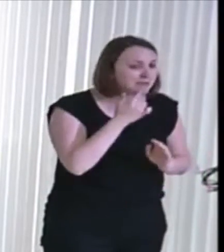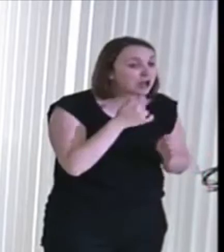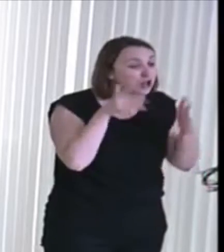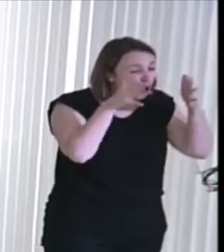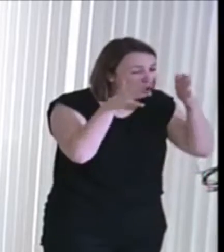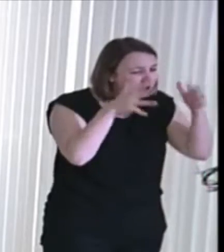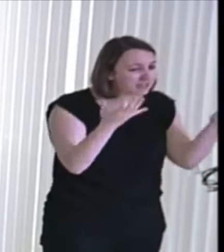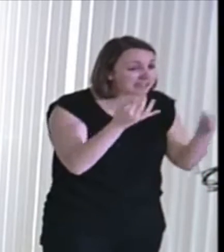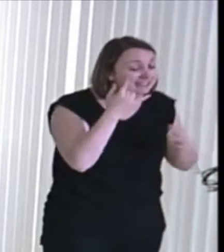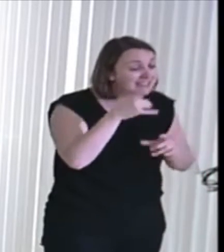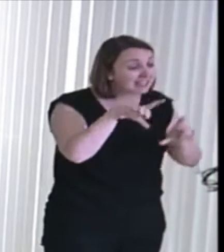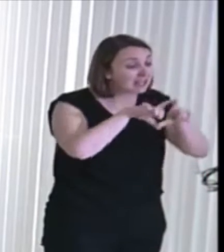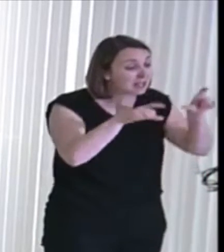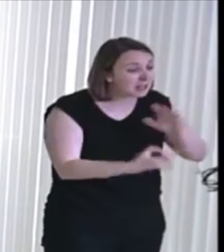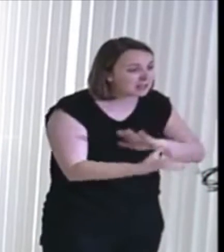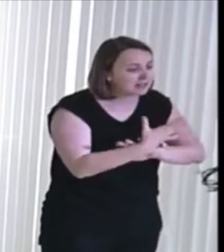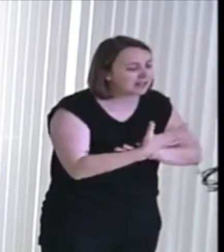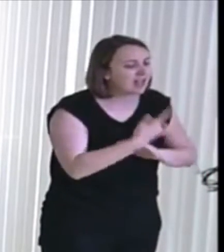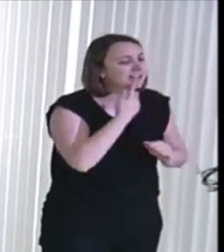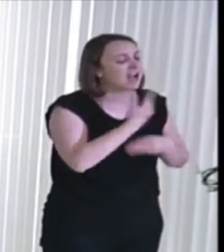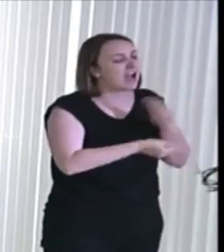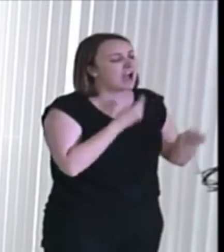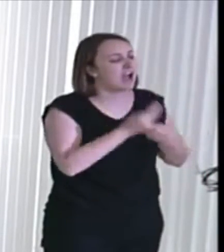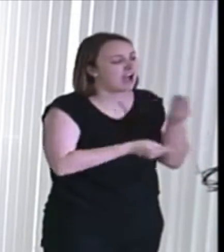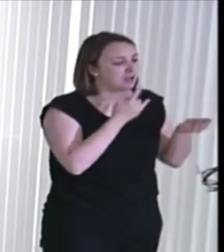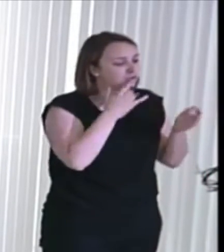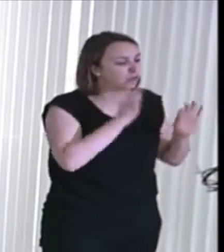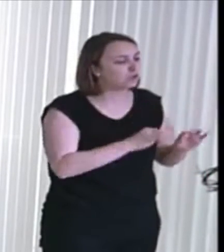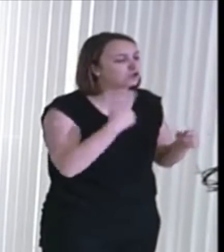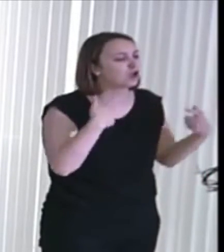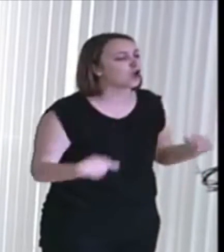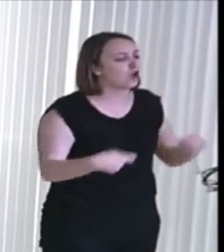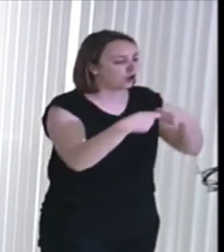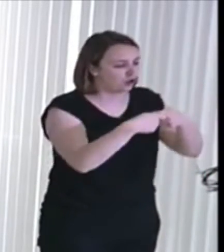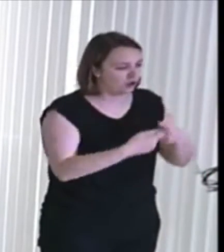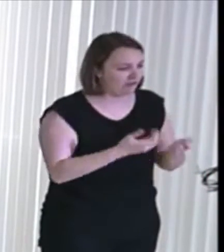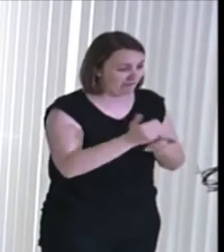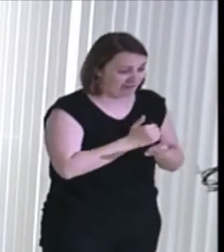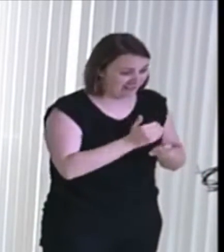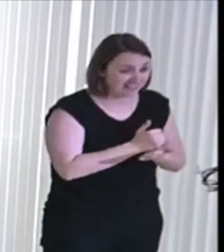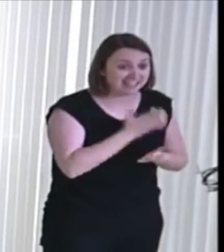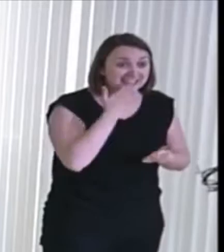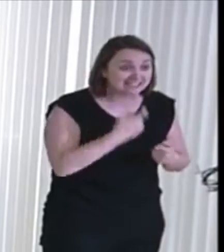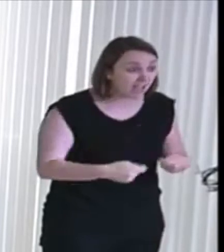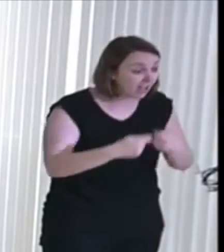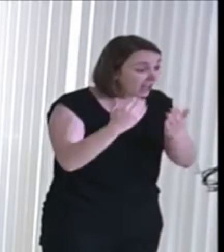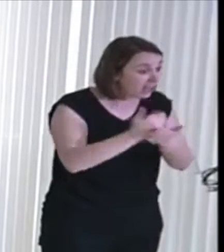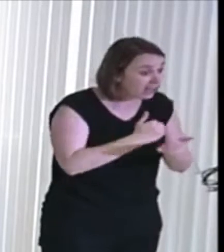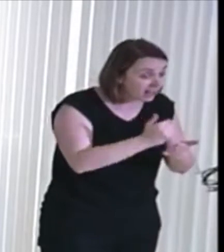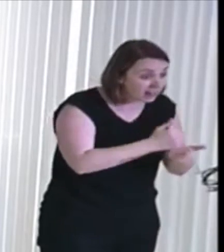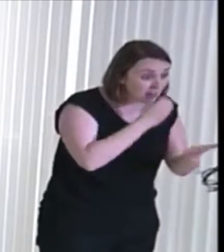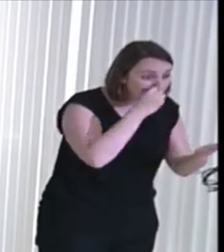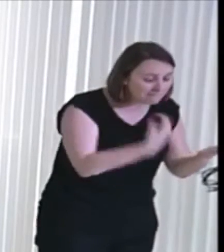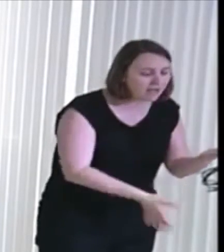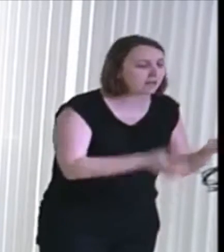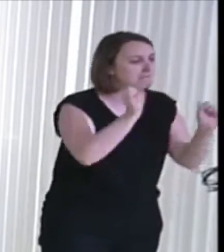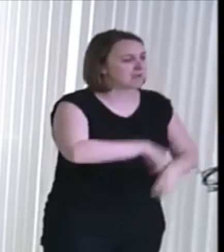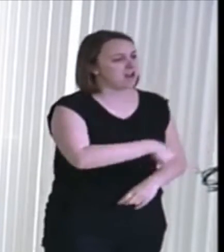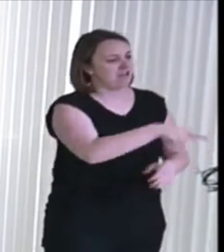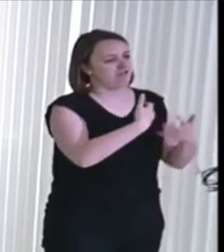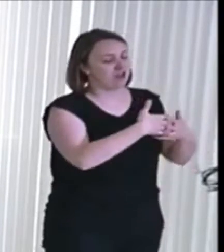gente que quiera crear un producto que haga crowdfunding. Es una prueba de mercado. Sí. Si te va bien, ya has recogido dinero. Si no, es que la gente no está